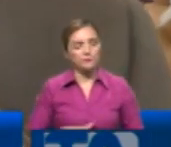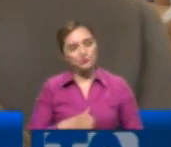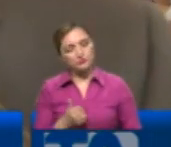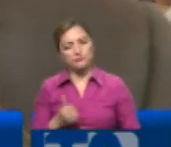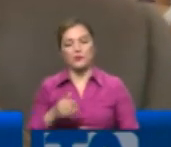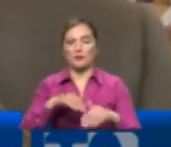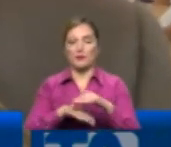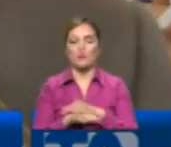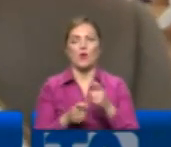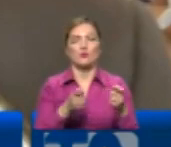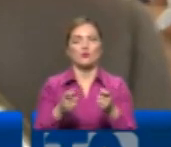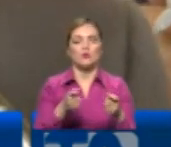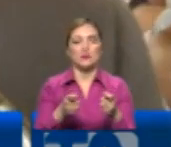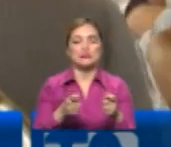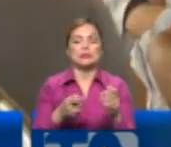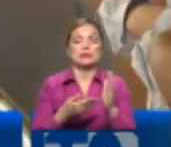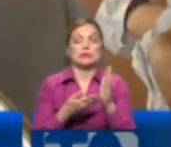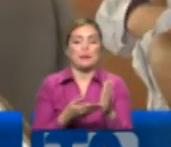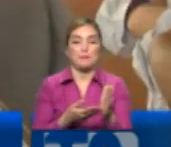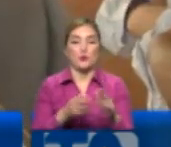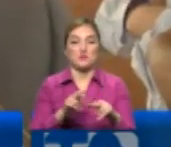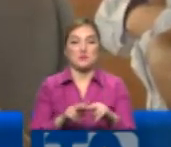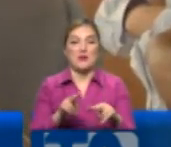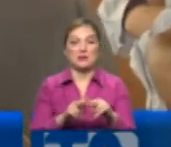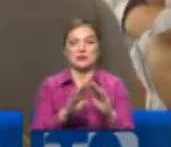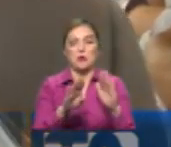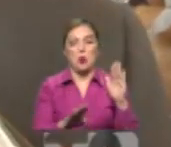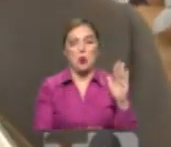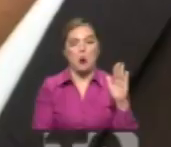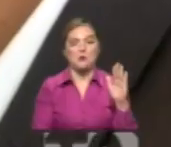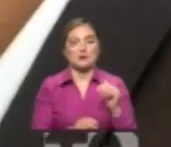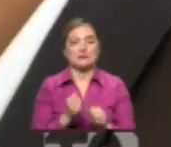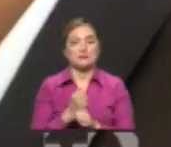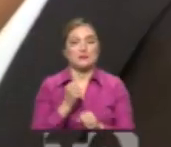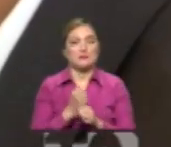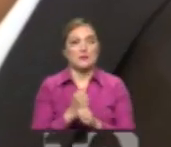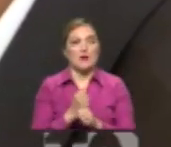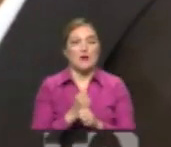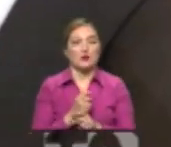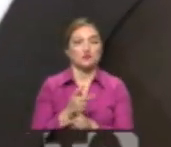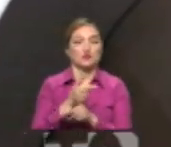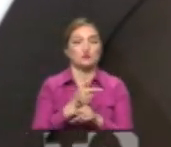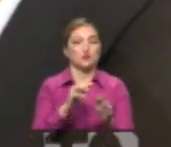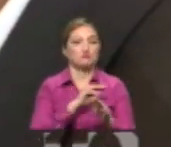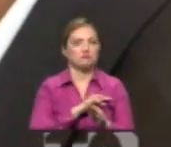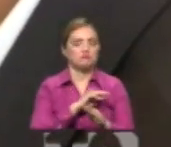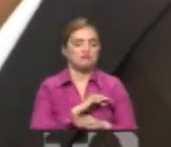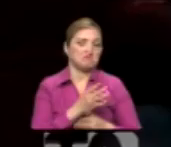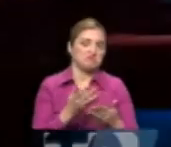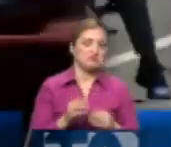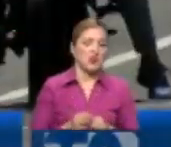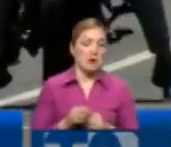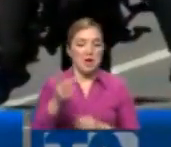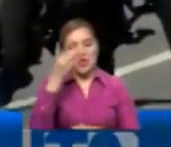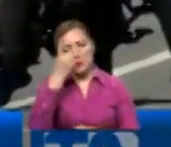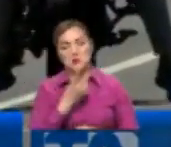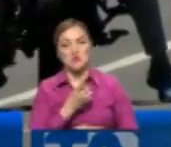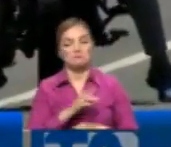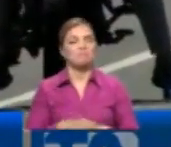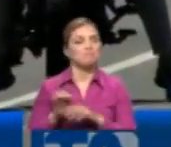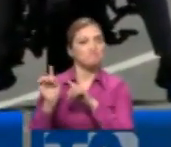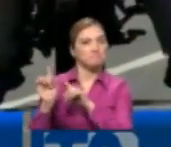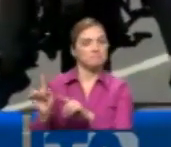intervenciones como las excepciones ahí tendría que pasar por consejo metropolitano según el director de la agencia metropolitana de tránsito se está cambiando